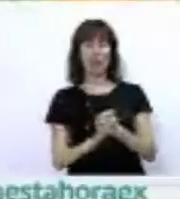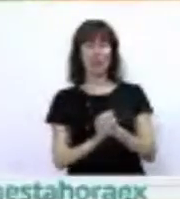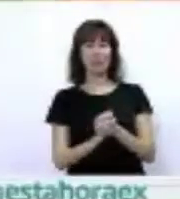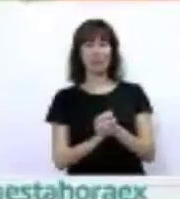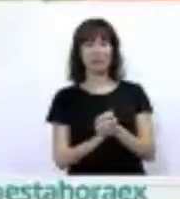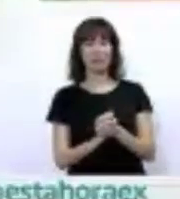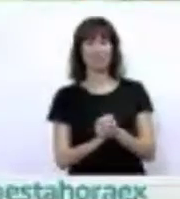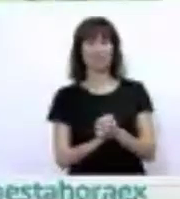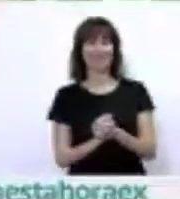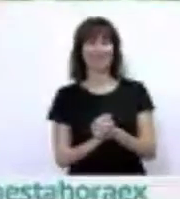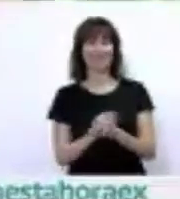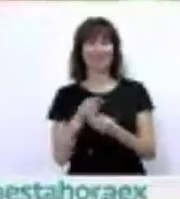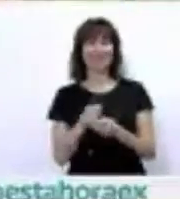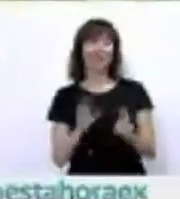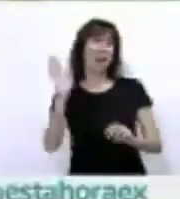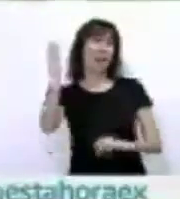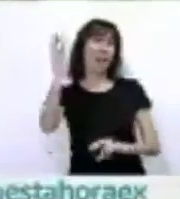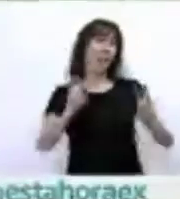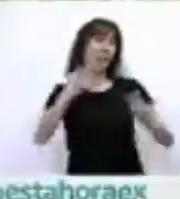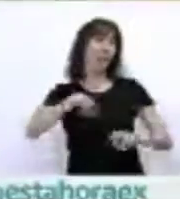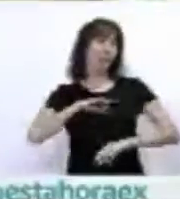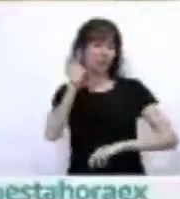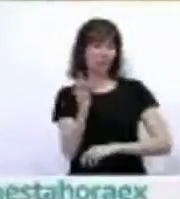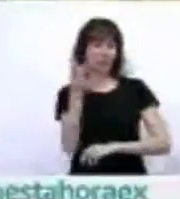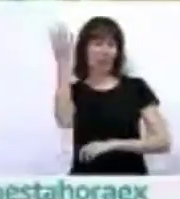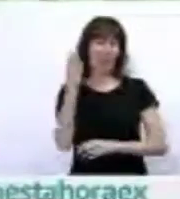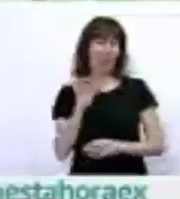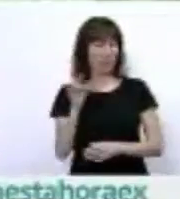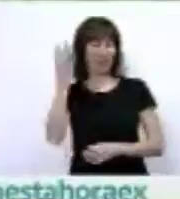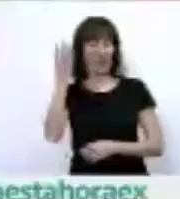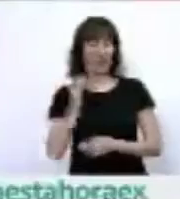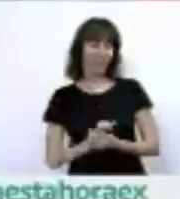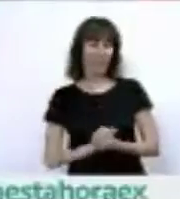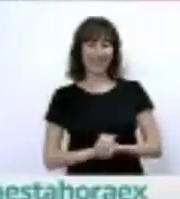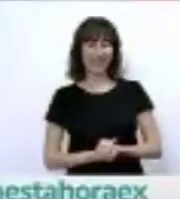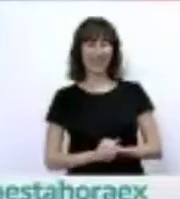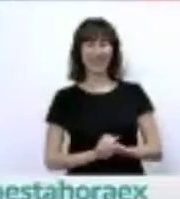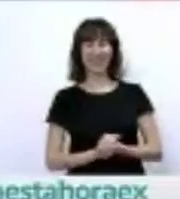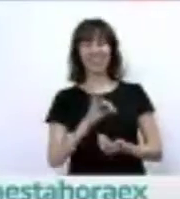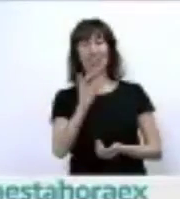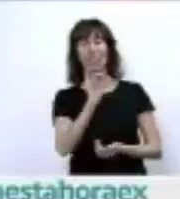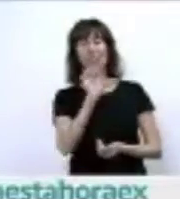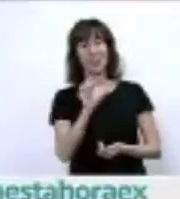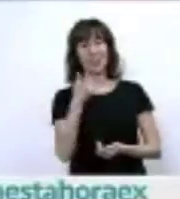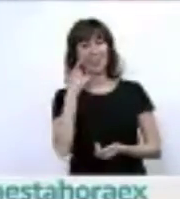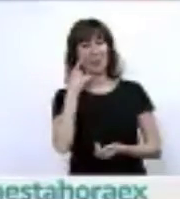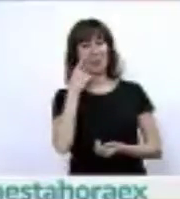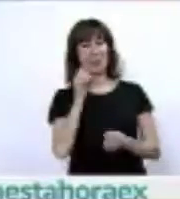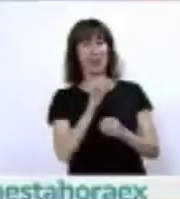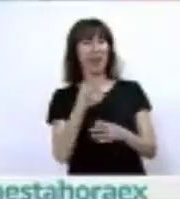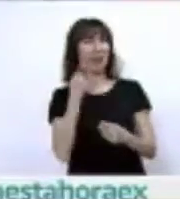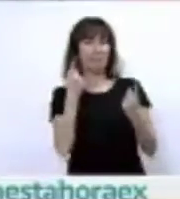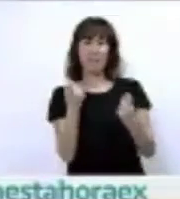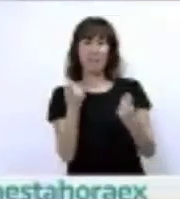venga, ahí. Ese es el saludo nuevo que nos hemos inventado aquí, esta nueva normalidad. José, mira, con esa nariz que no puede faltar a un